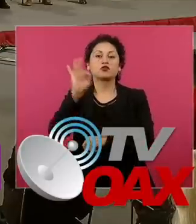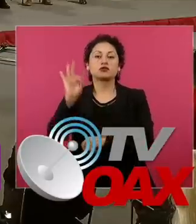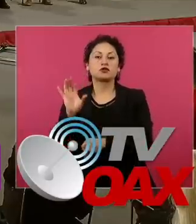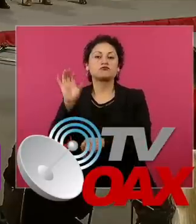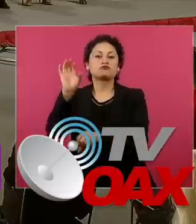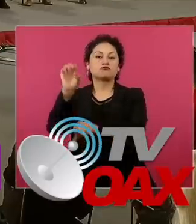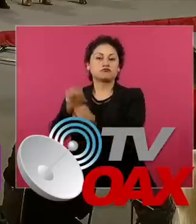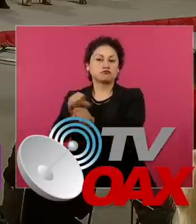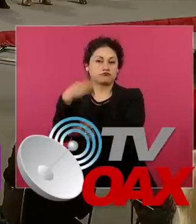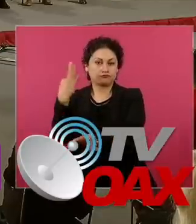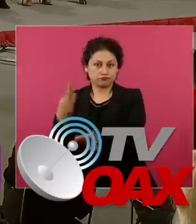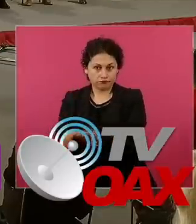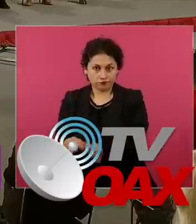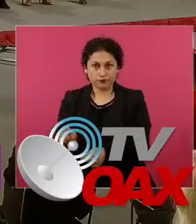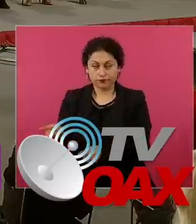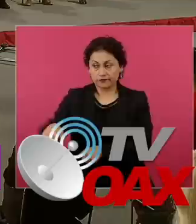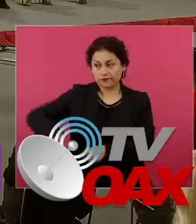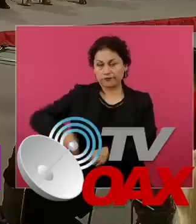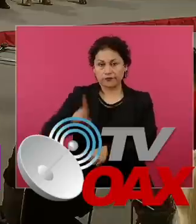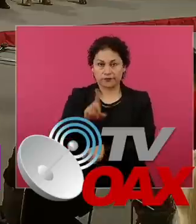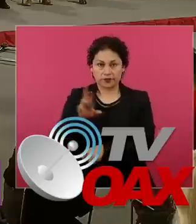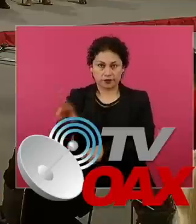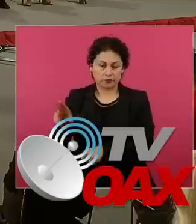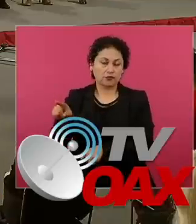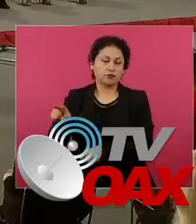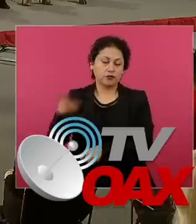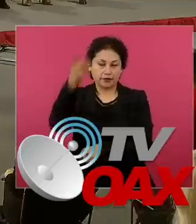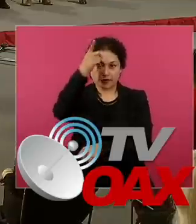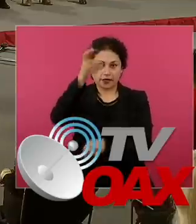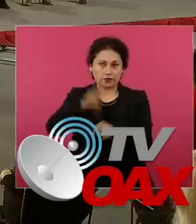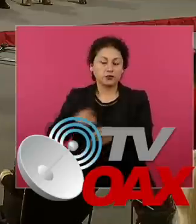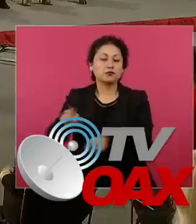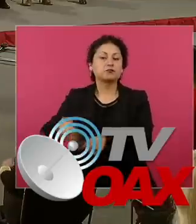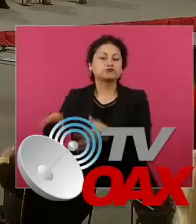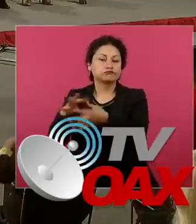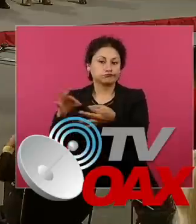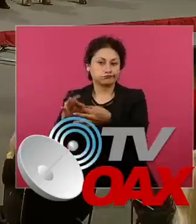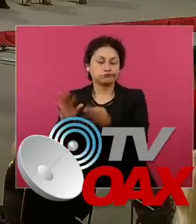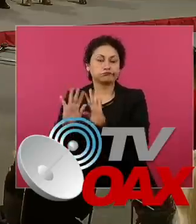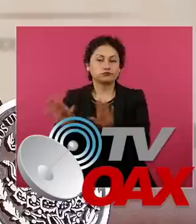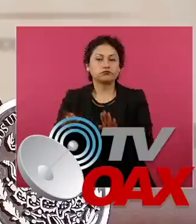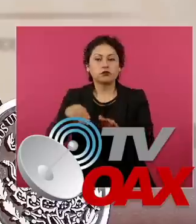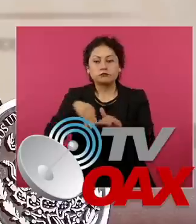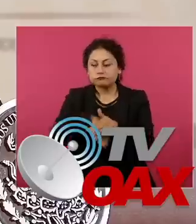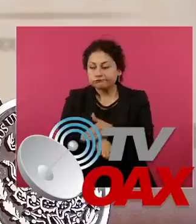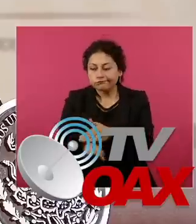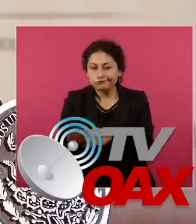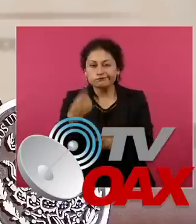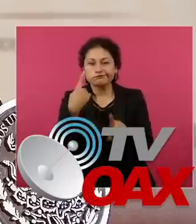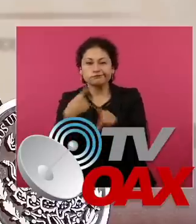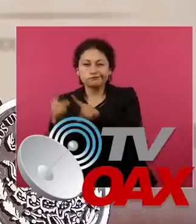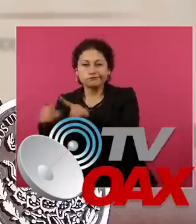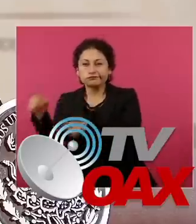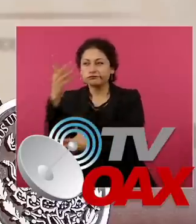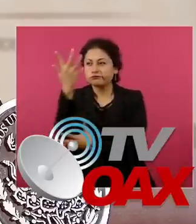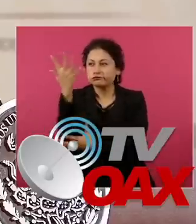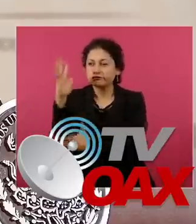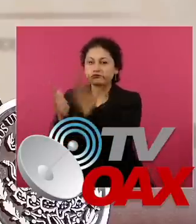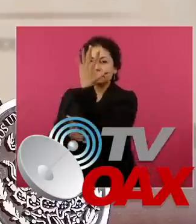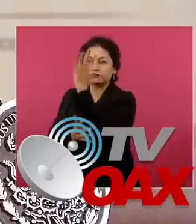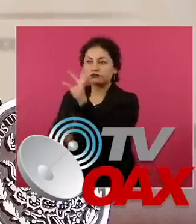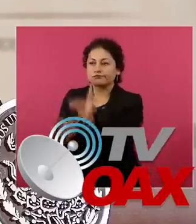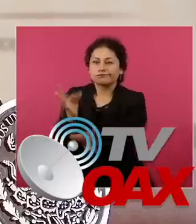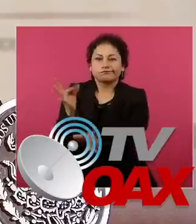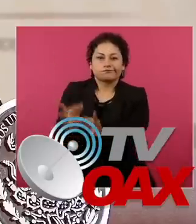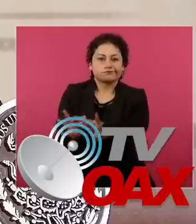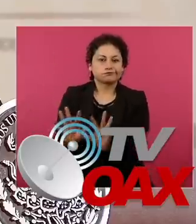comentaba el director Javier May, los pasos generales, obras de drenaje y pasos de fauna están completamente